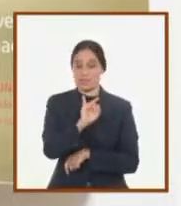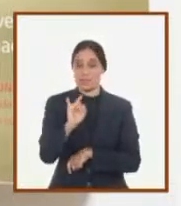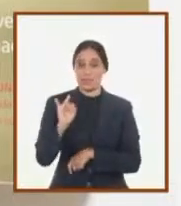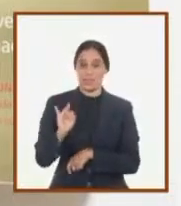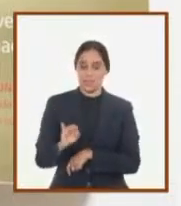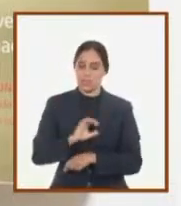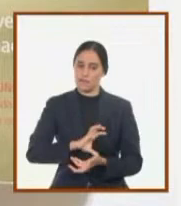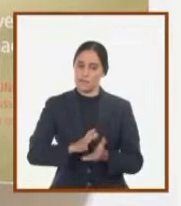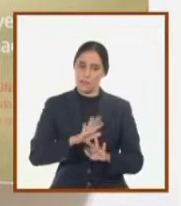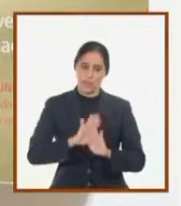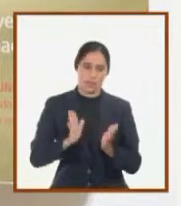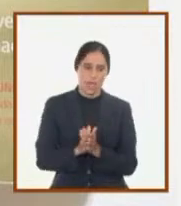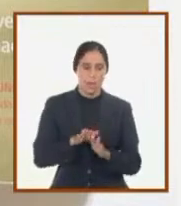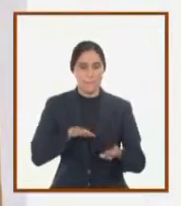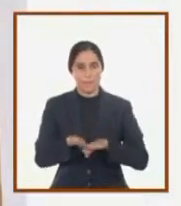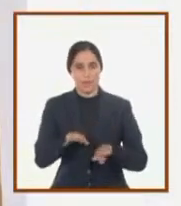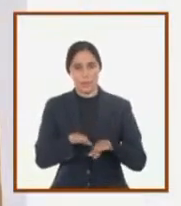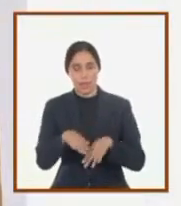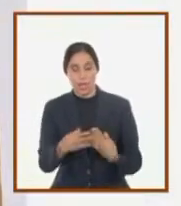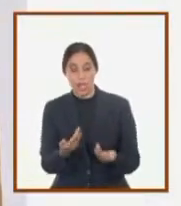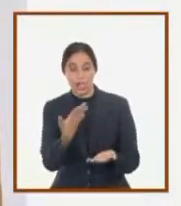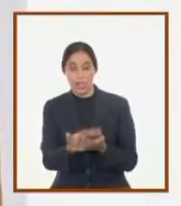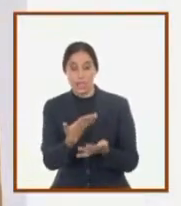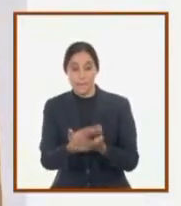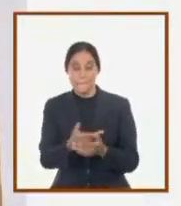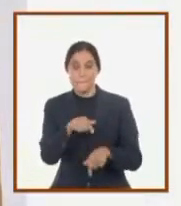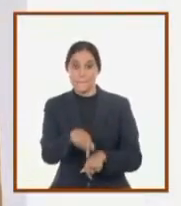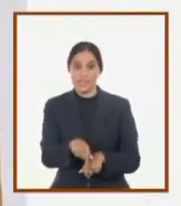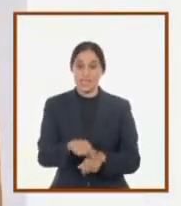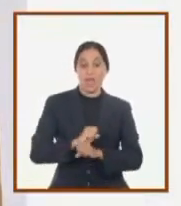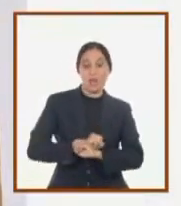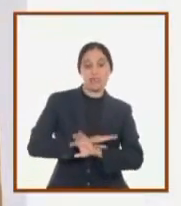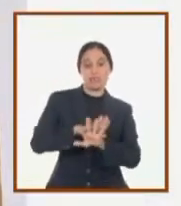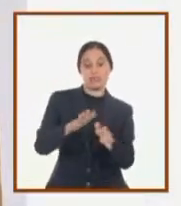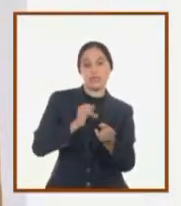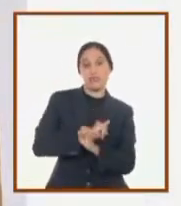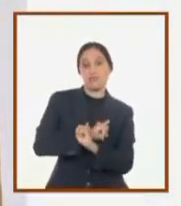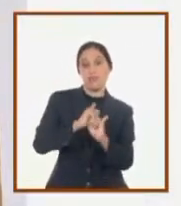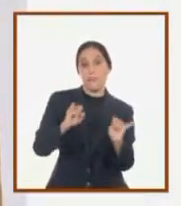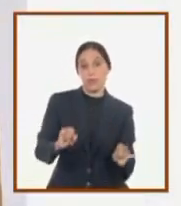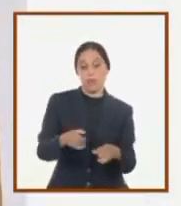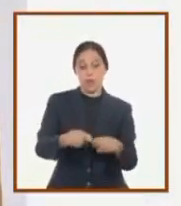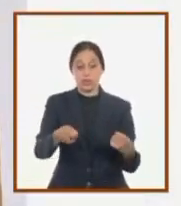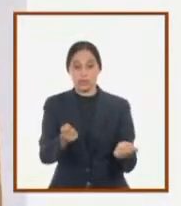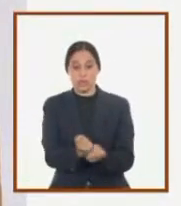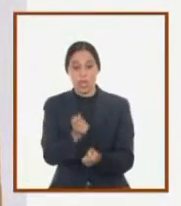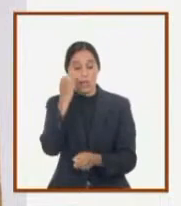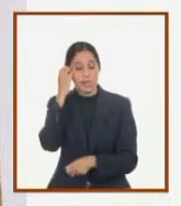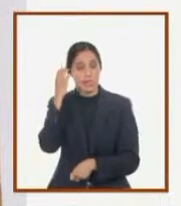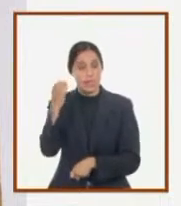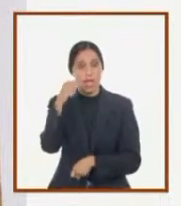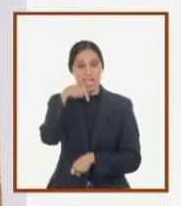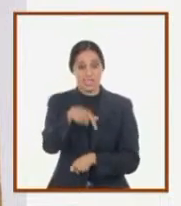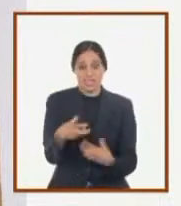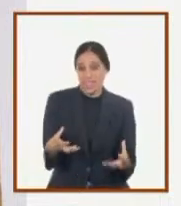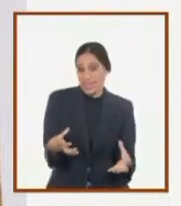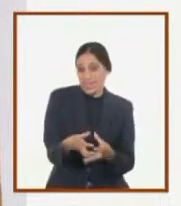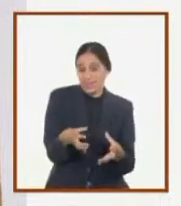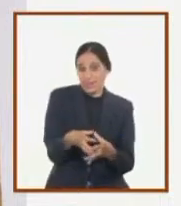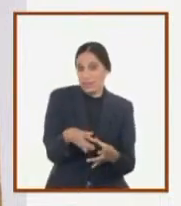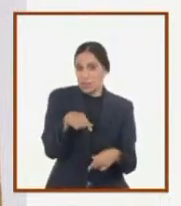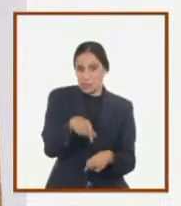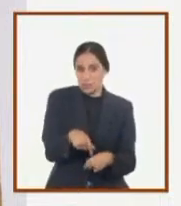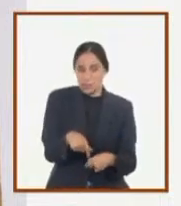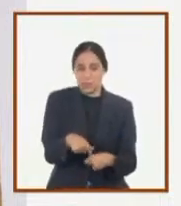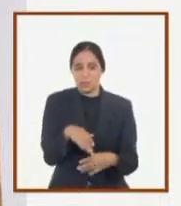conformada como tal la la oficina de publicaciones del Consejo de estado digamos este equipo quiero decir que estuvo